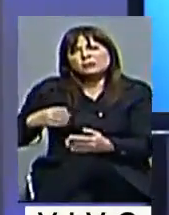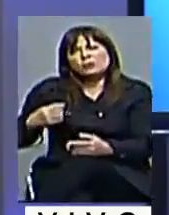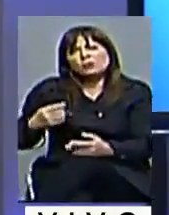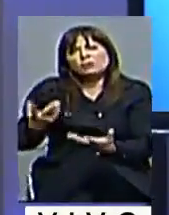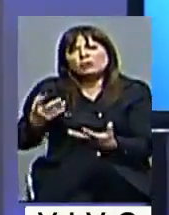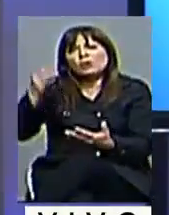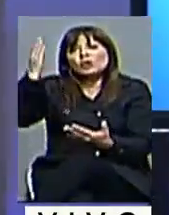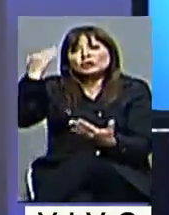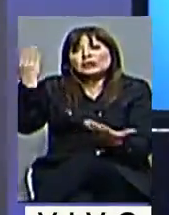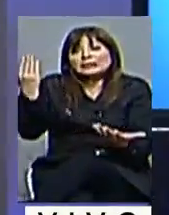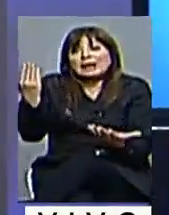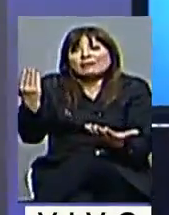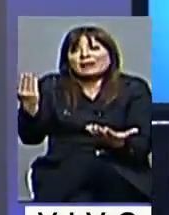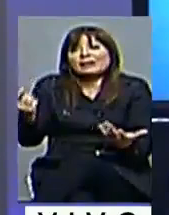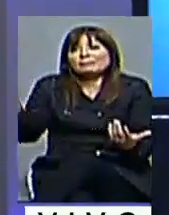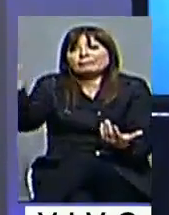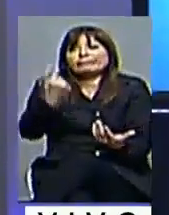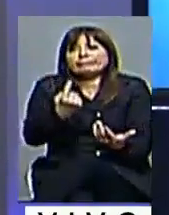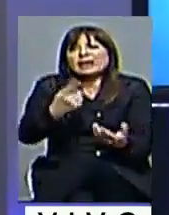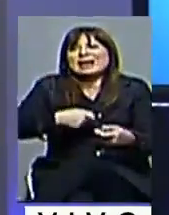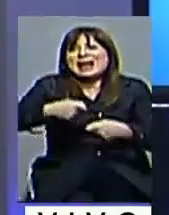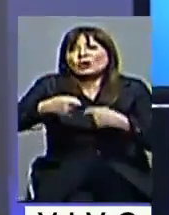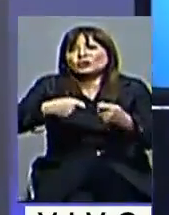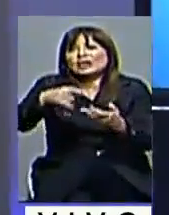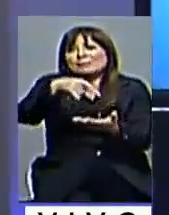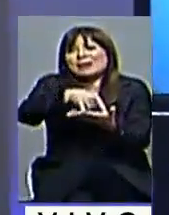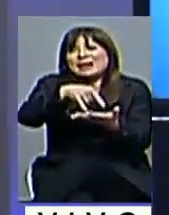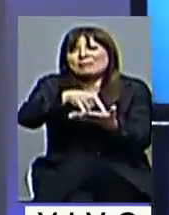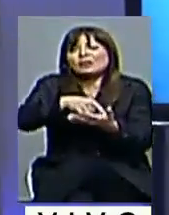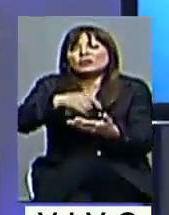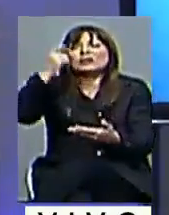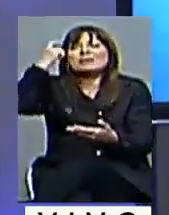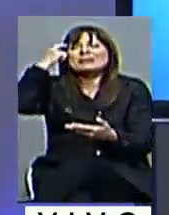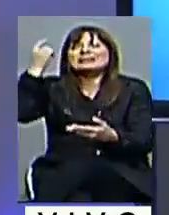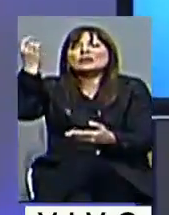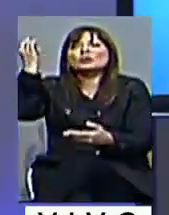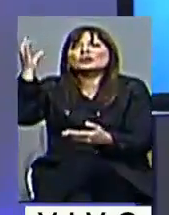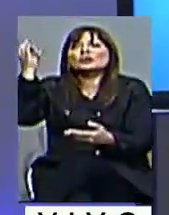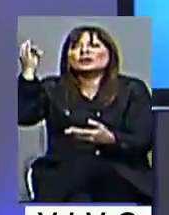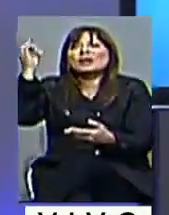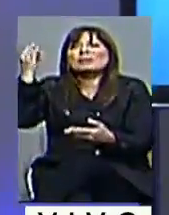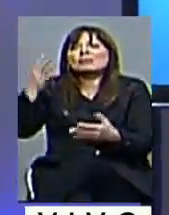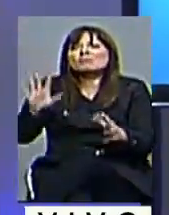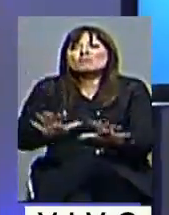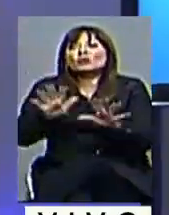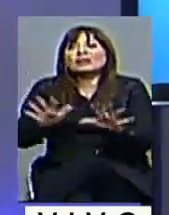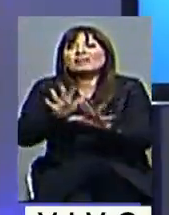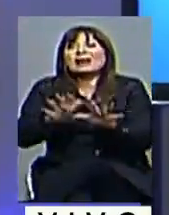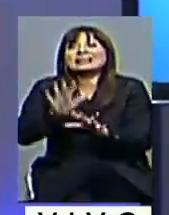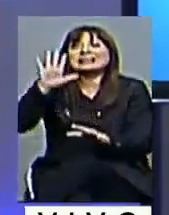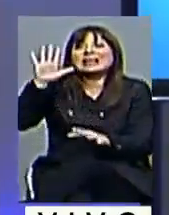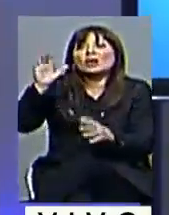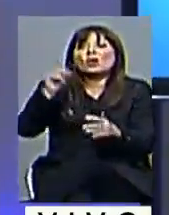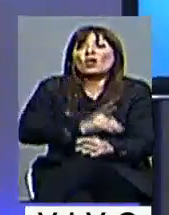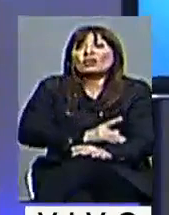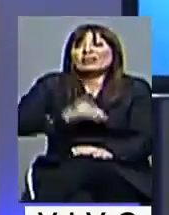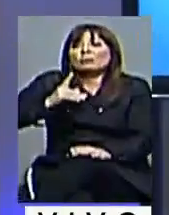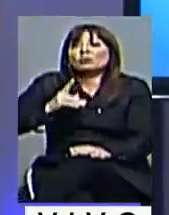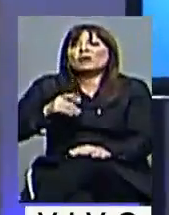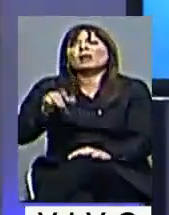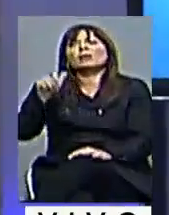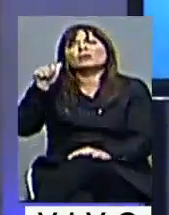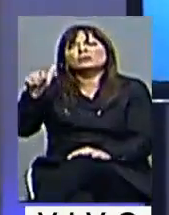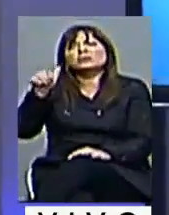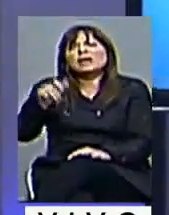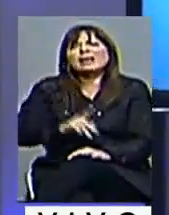todavía no se sabe el nombre, que es el que tiene que negociar en el Parlamento, está pensando solamente en motivar a esos 5 diputados o 6 diputados